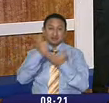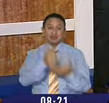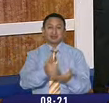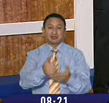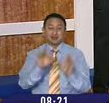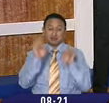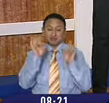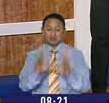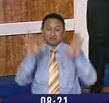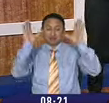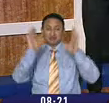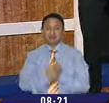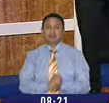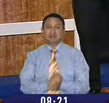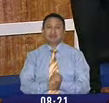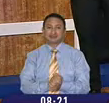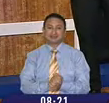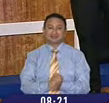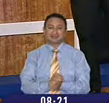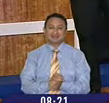el milagrito. El milagrito.